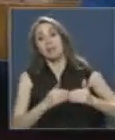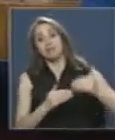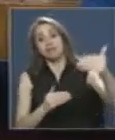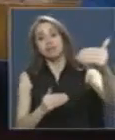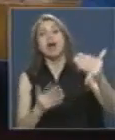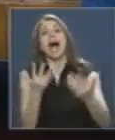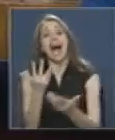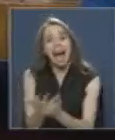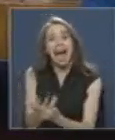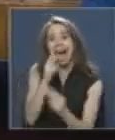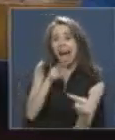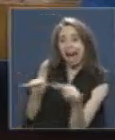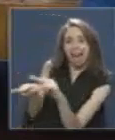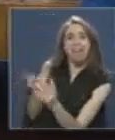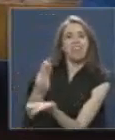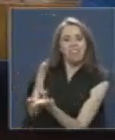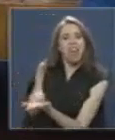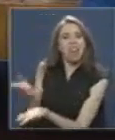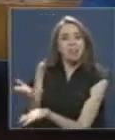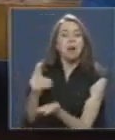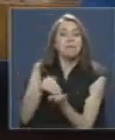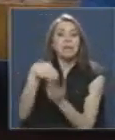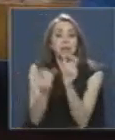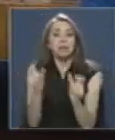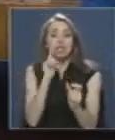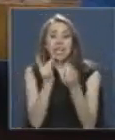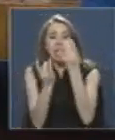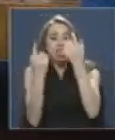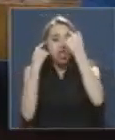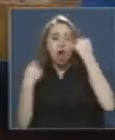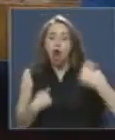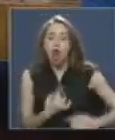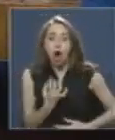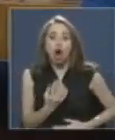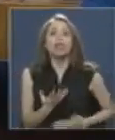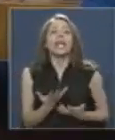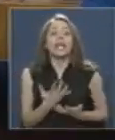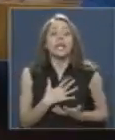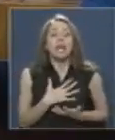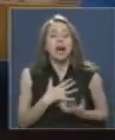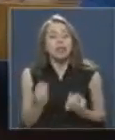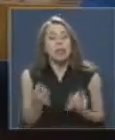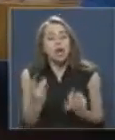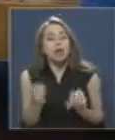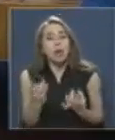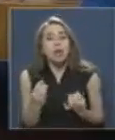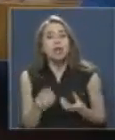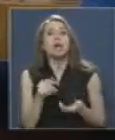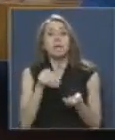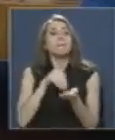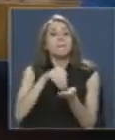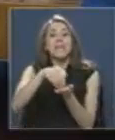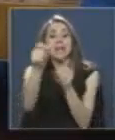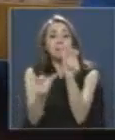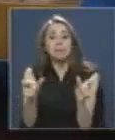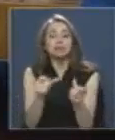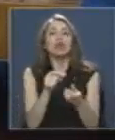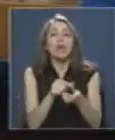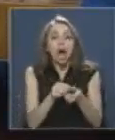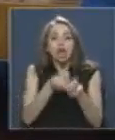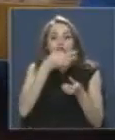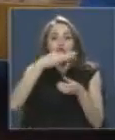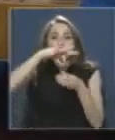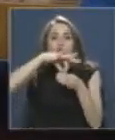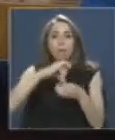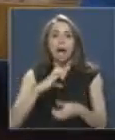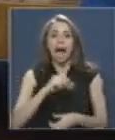Hay miles de personas que alivian sus dolores con derivados de la cannabis. Miles. Hay cientos de